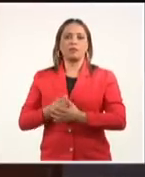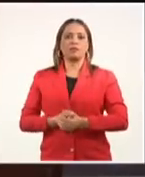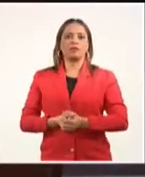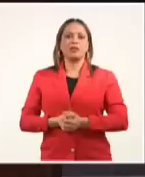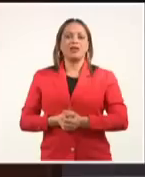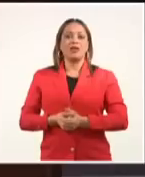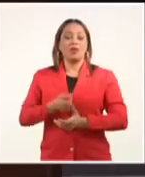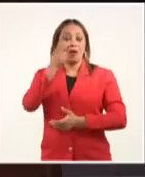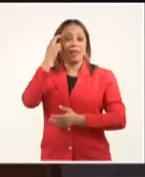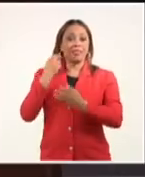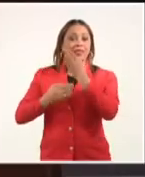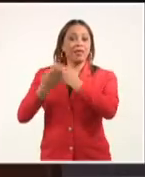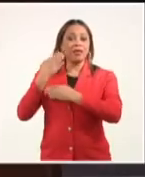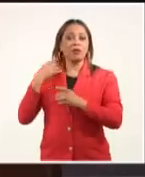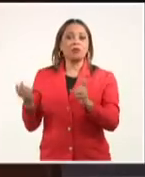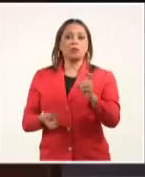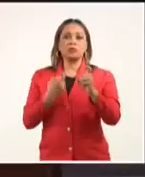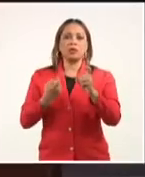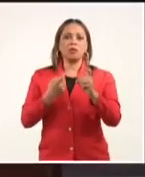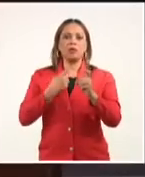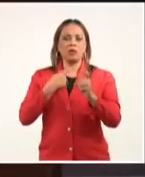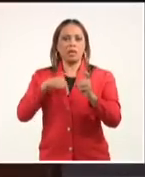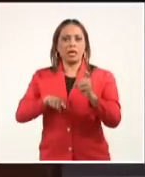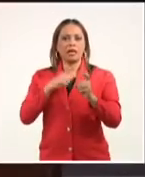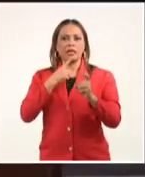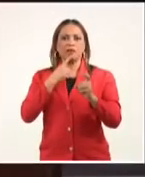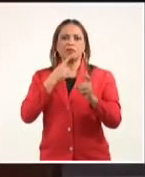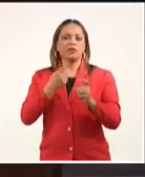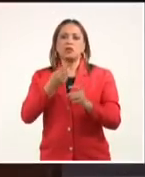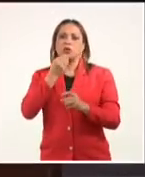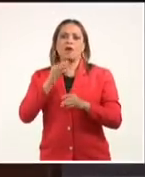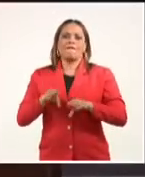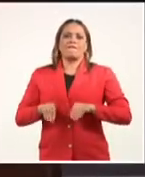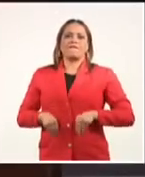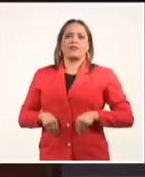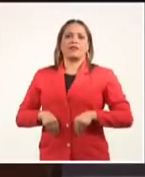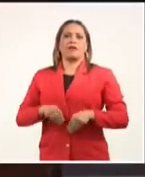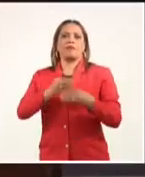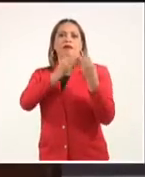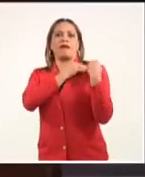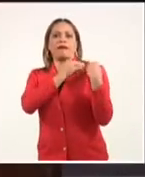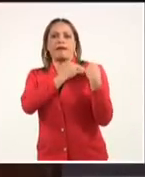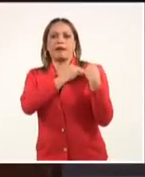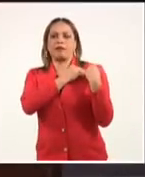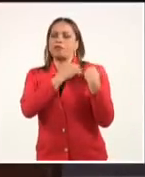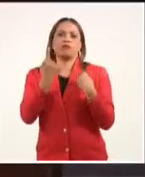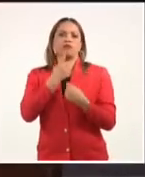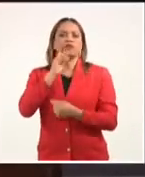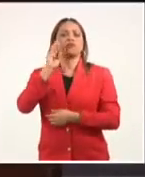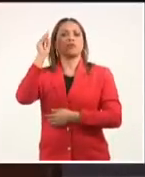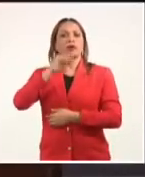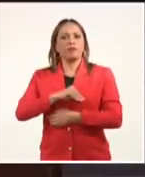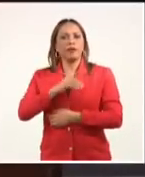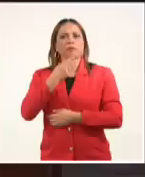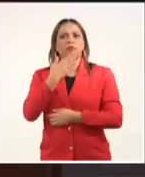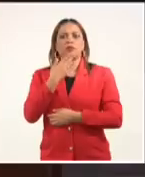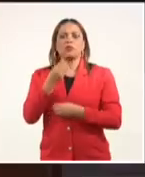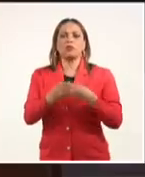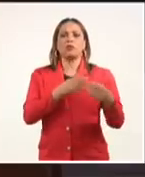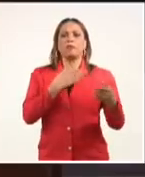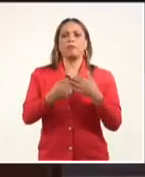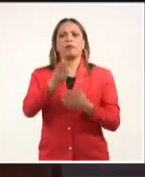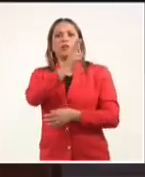luchadores nos aferramos a cargos si nos consideramos ni nos